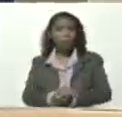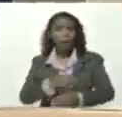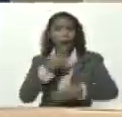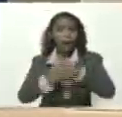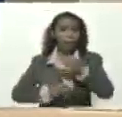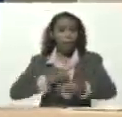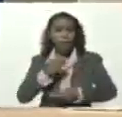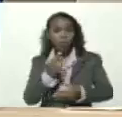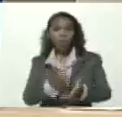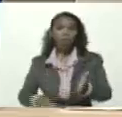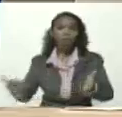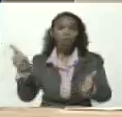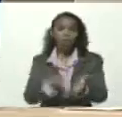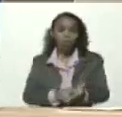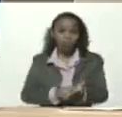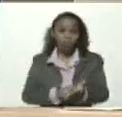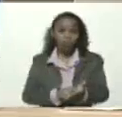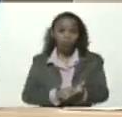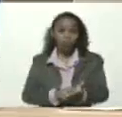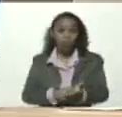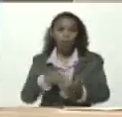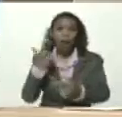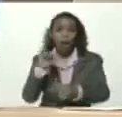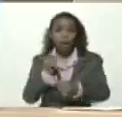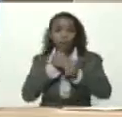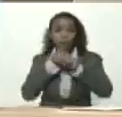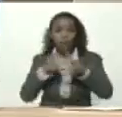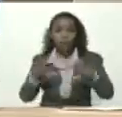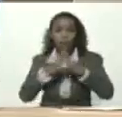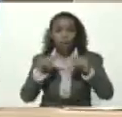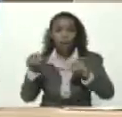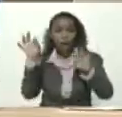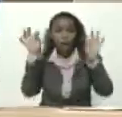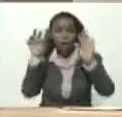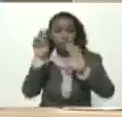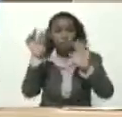lo hemos reiterado. Están desplegadas todas las medidas de seguridad.